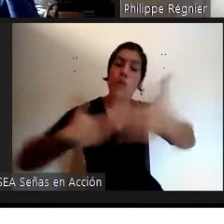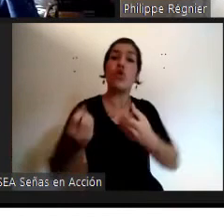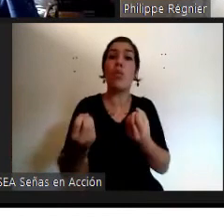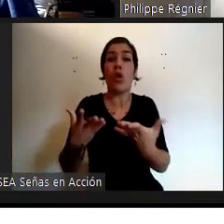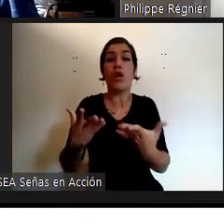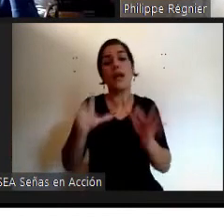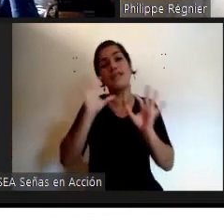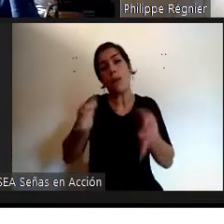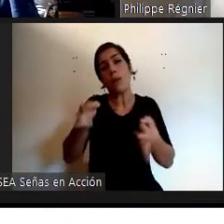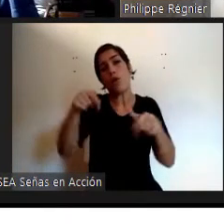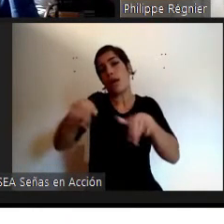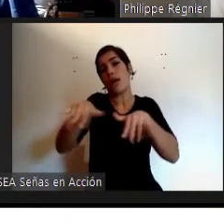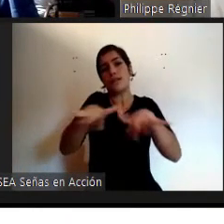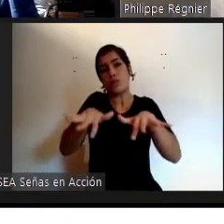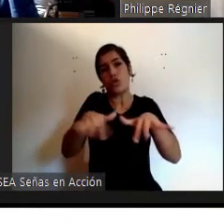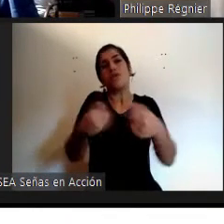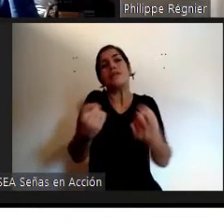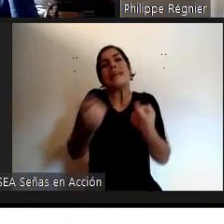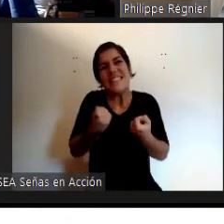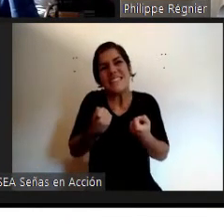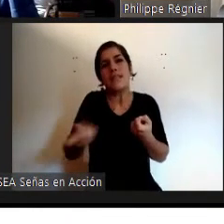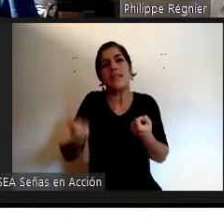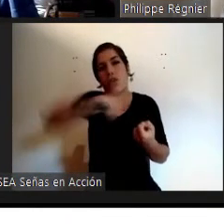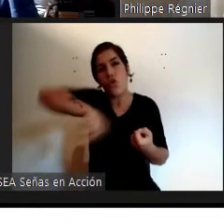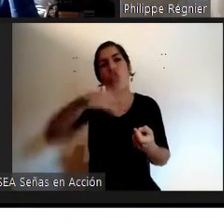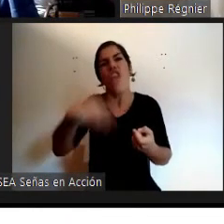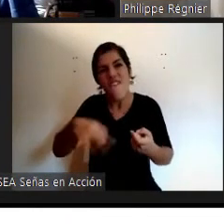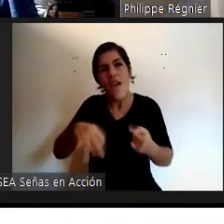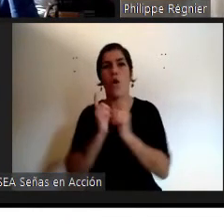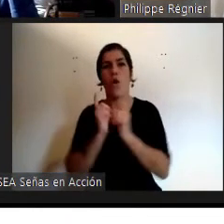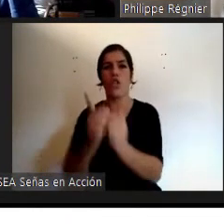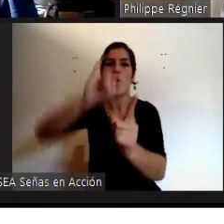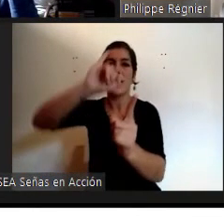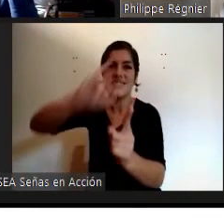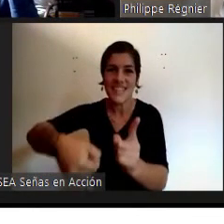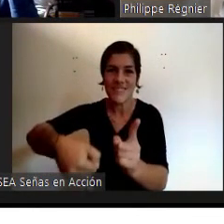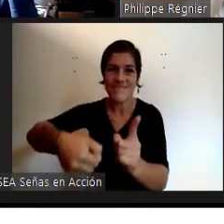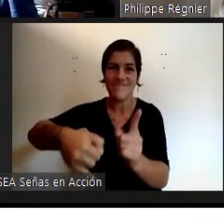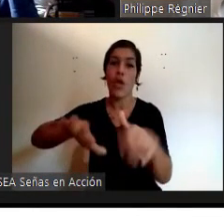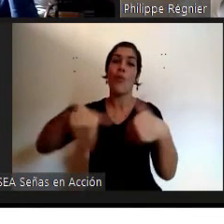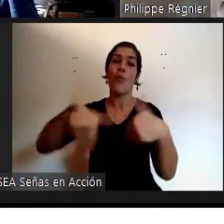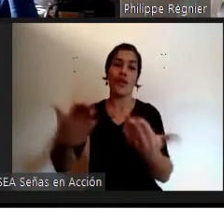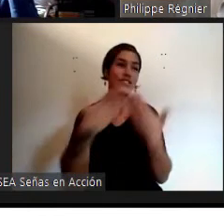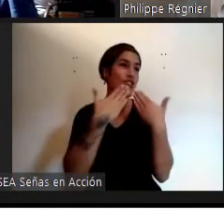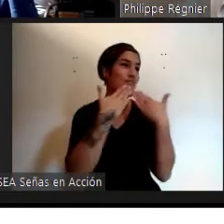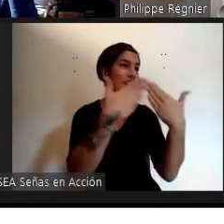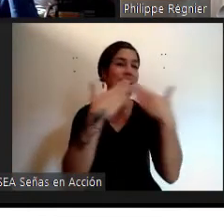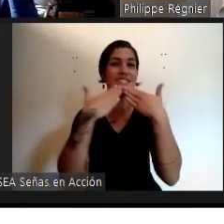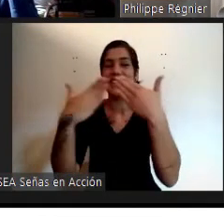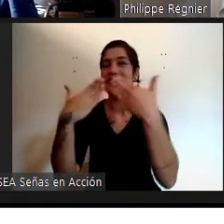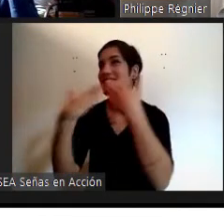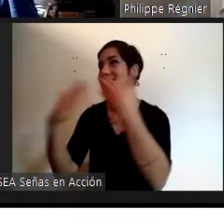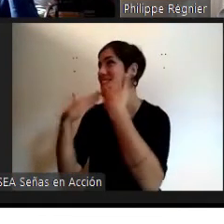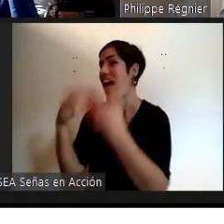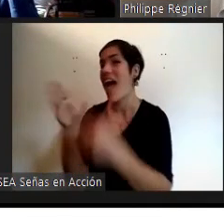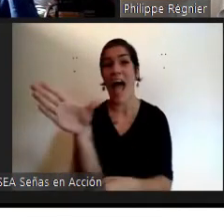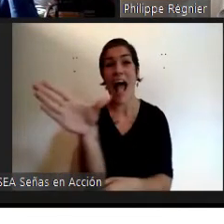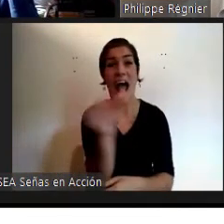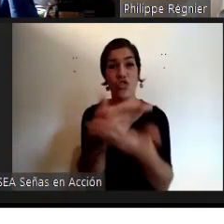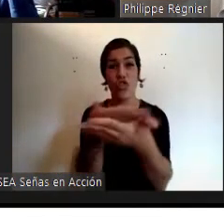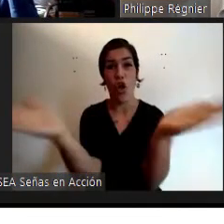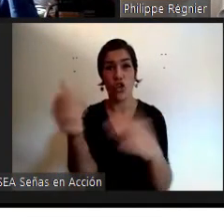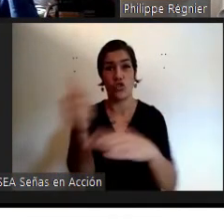que siguiéramos adelante. Así que les quiero agradecer a todos los participantes por su colaboración, por el tiempo que nos